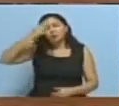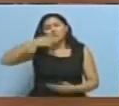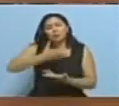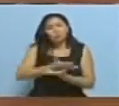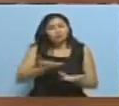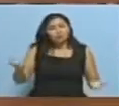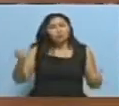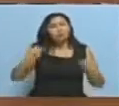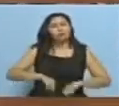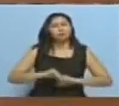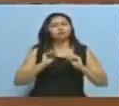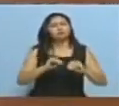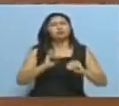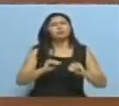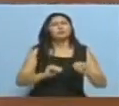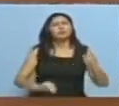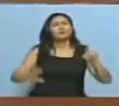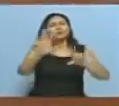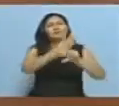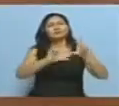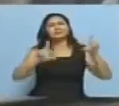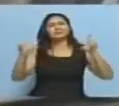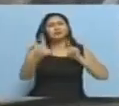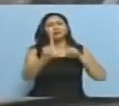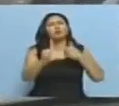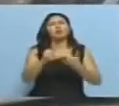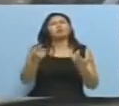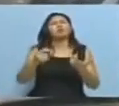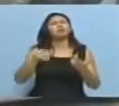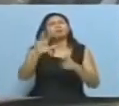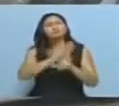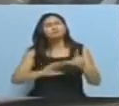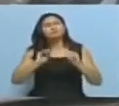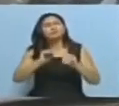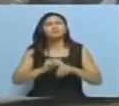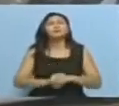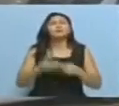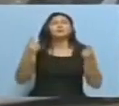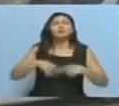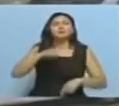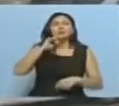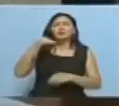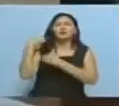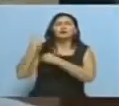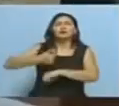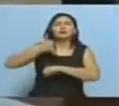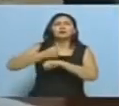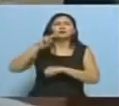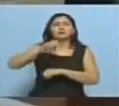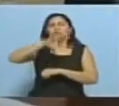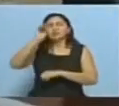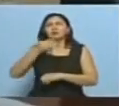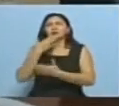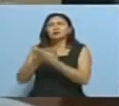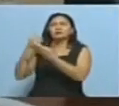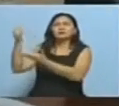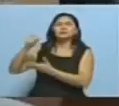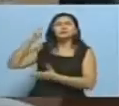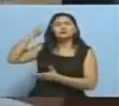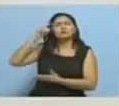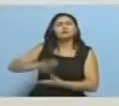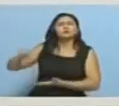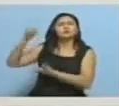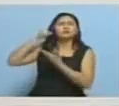adolescentes, pueden ver este segundo canal que tenemos. Por esta iniciativa, el gerente encargado de Telecaribe agradeció al gobierno nacional y al Ministerio